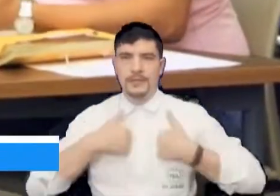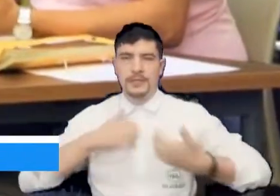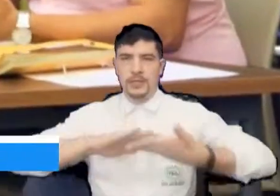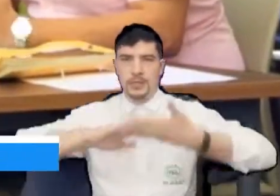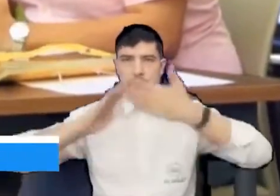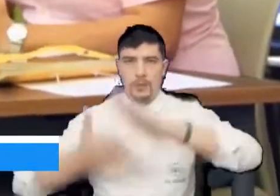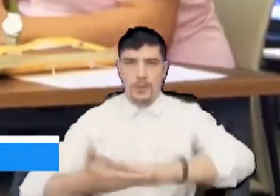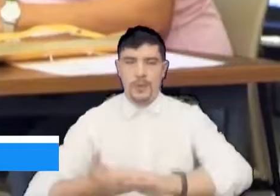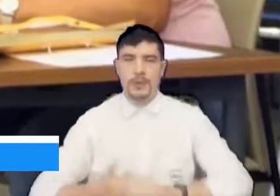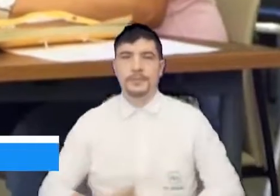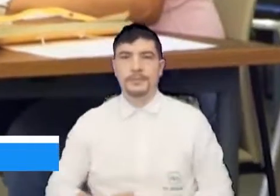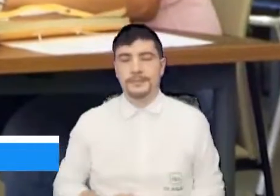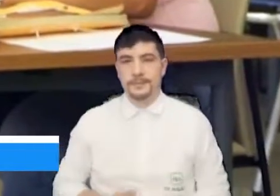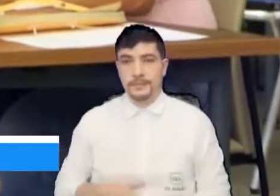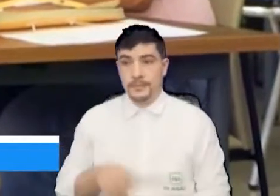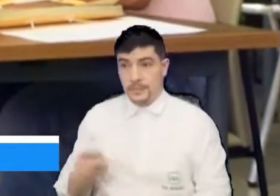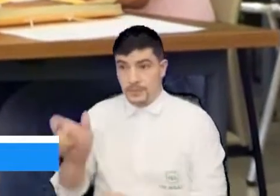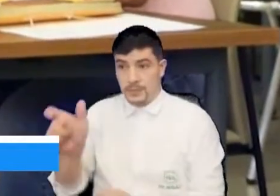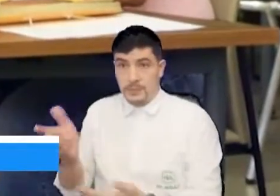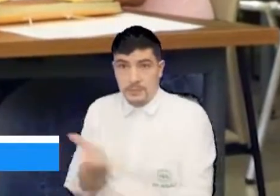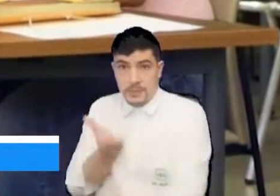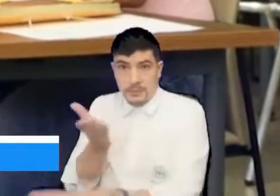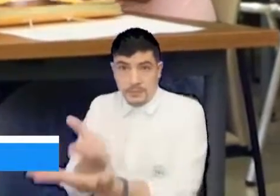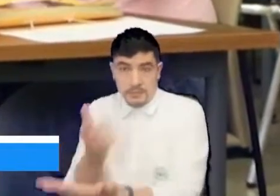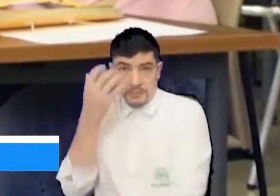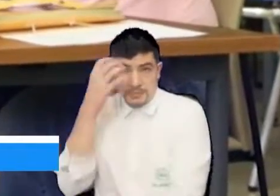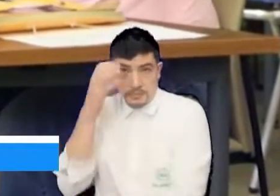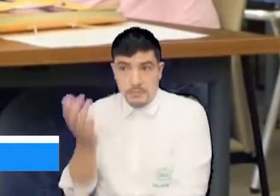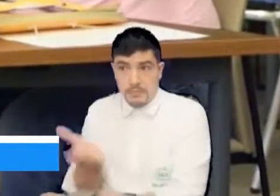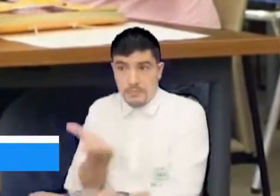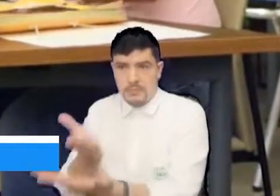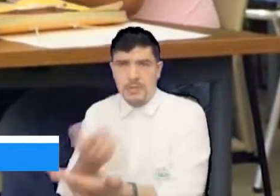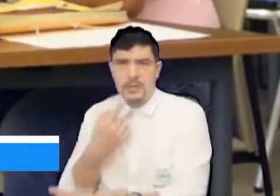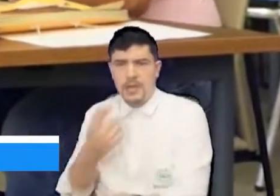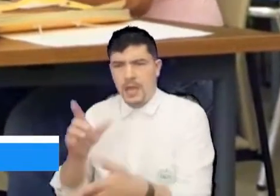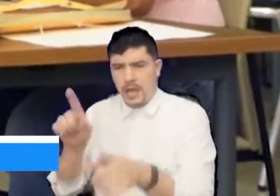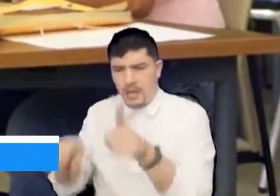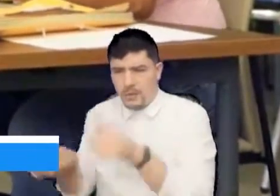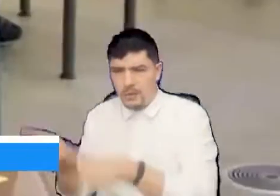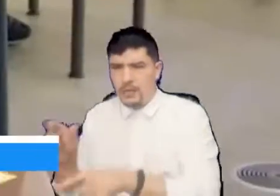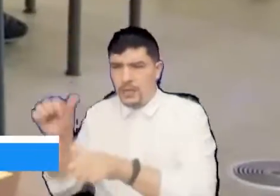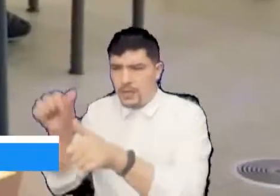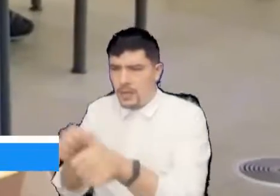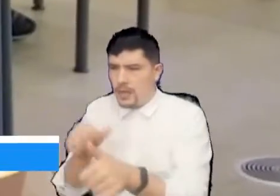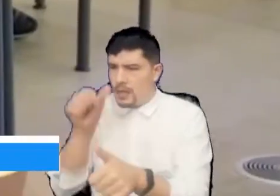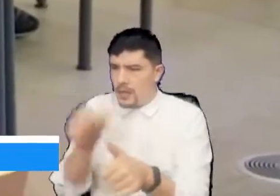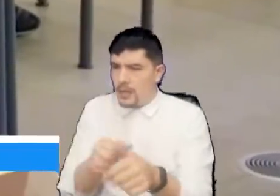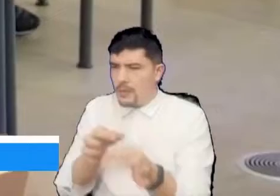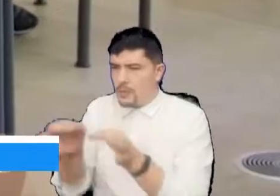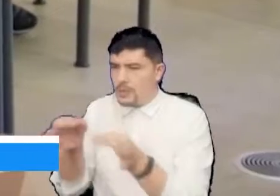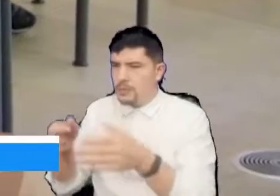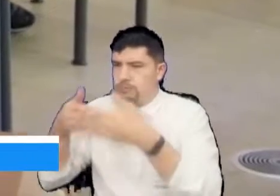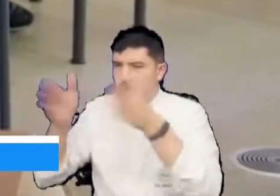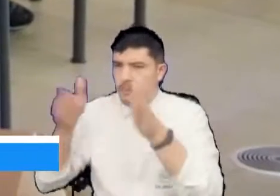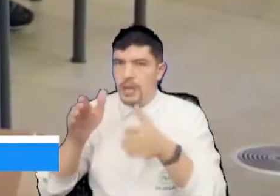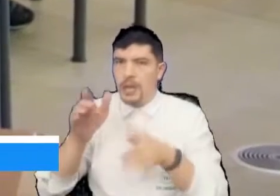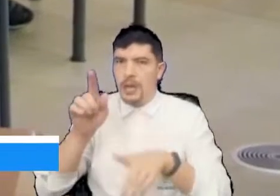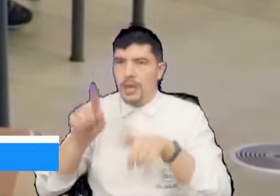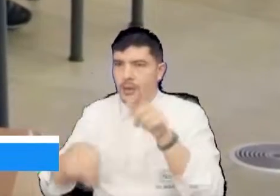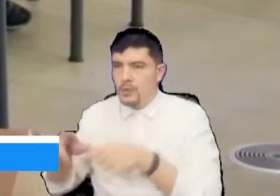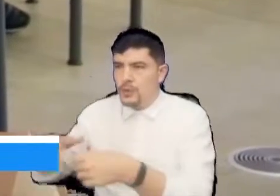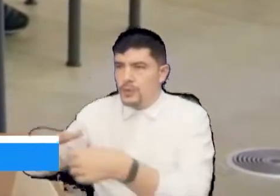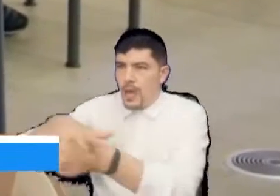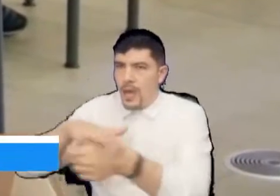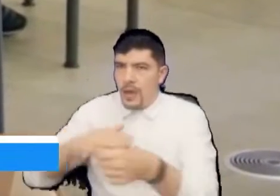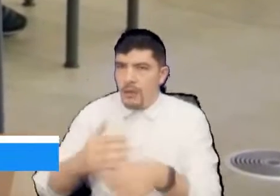La propuesta del alcalde incluye que se puedan reactivar algunas rutas en cada municipio hacia los barrios que no tienen el servicio para que